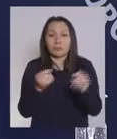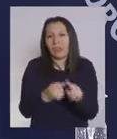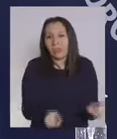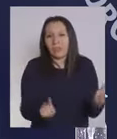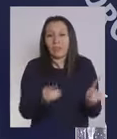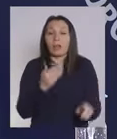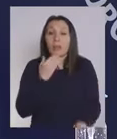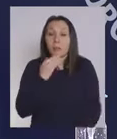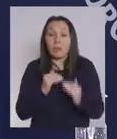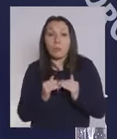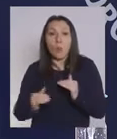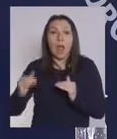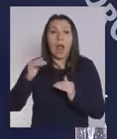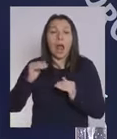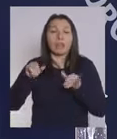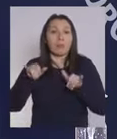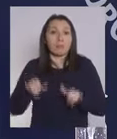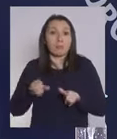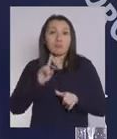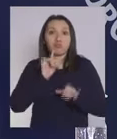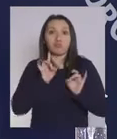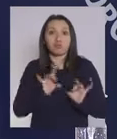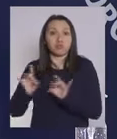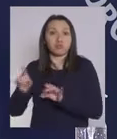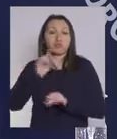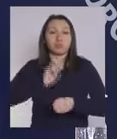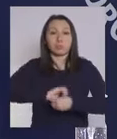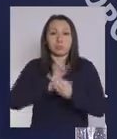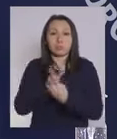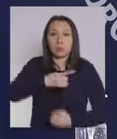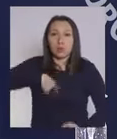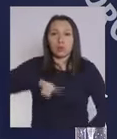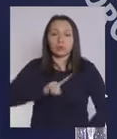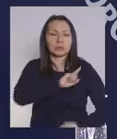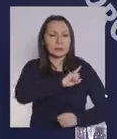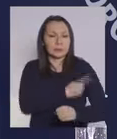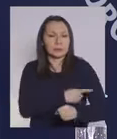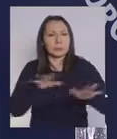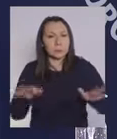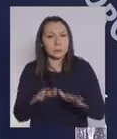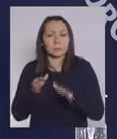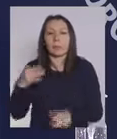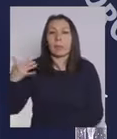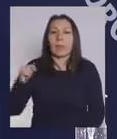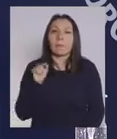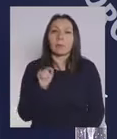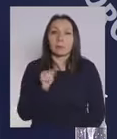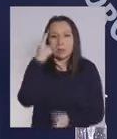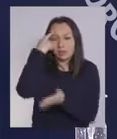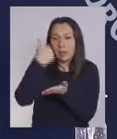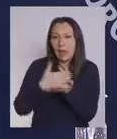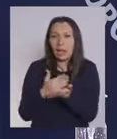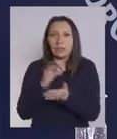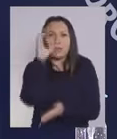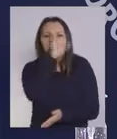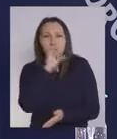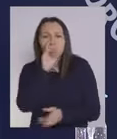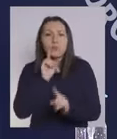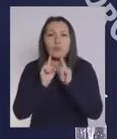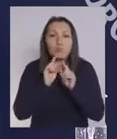la endemia alta, efectivamente nosotros hemos fortalecido en forma muy importante la estrategia de